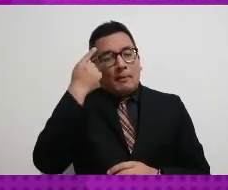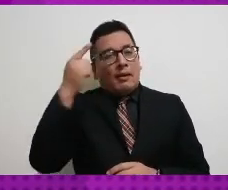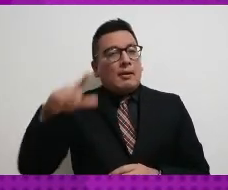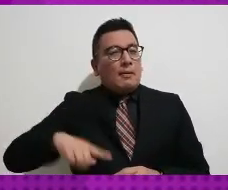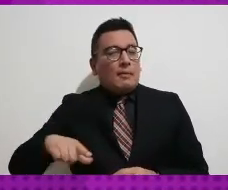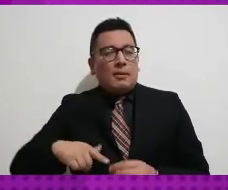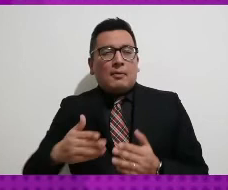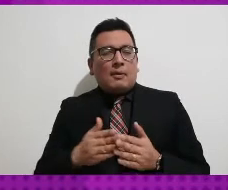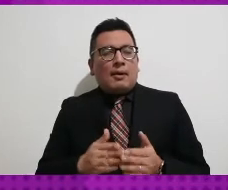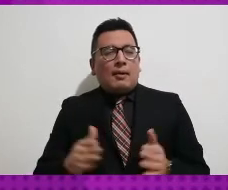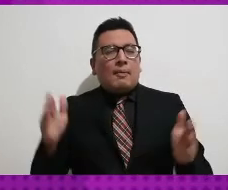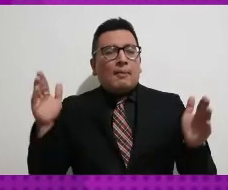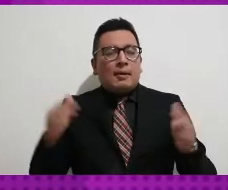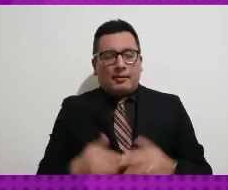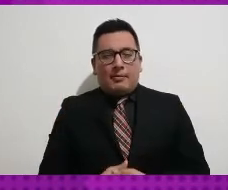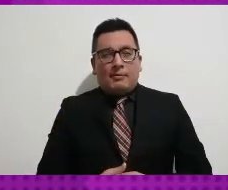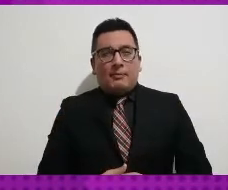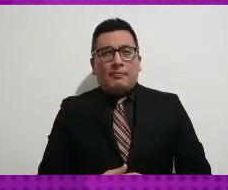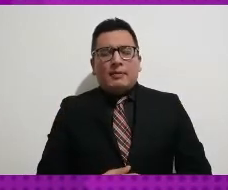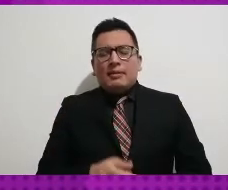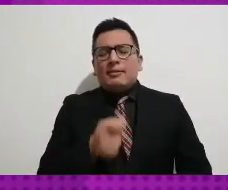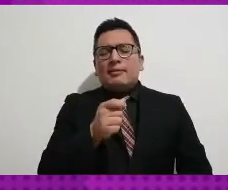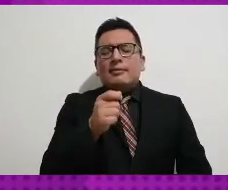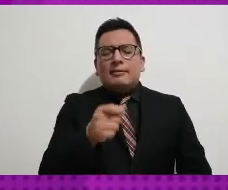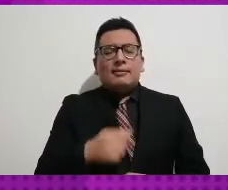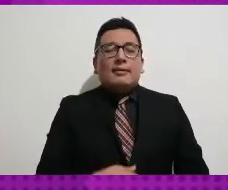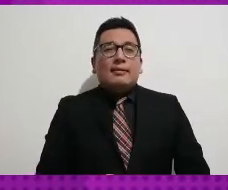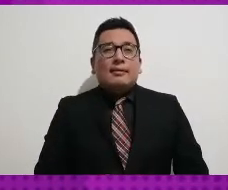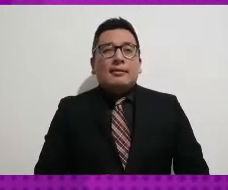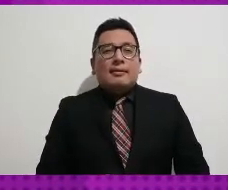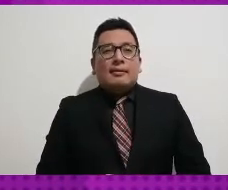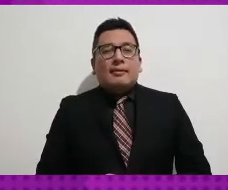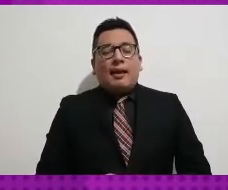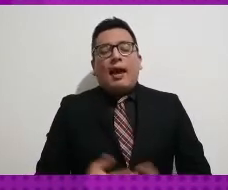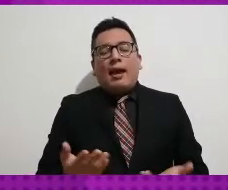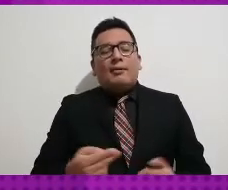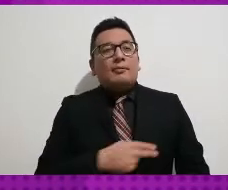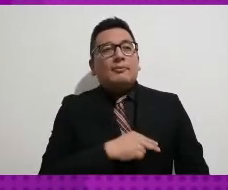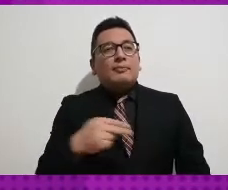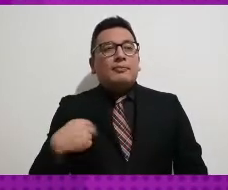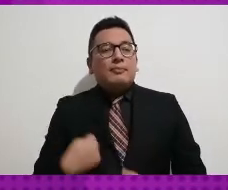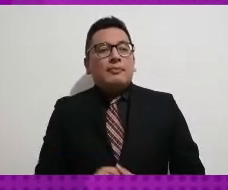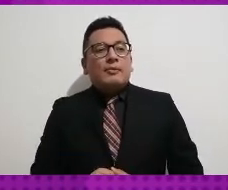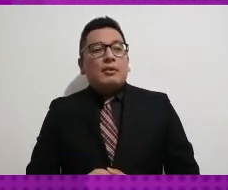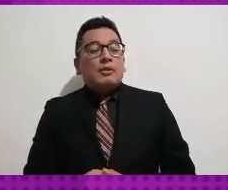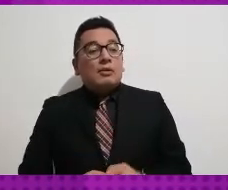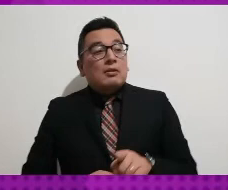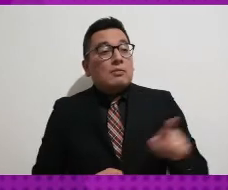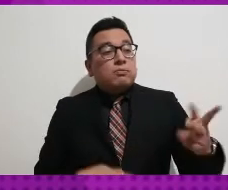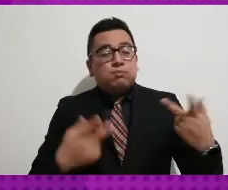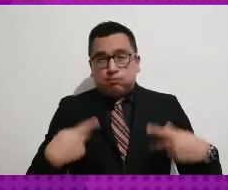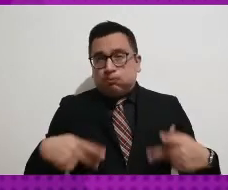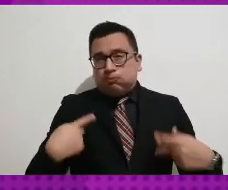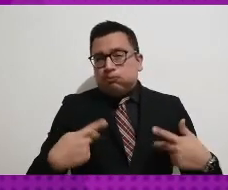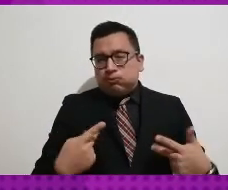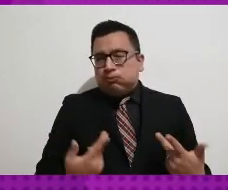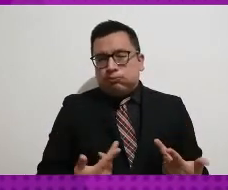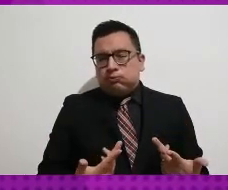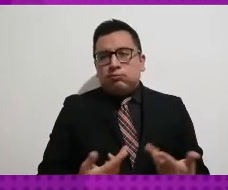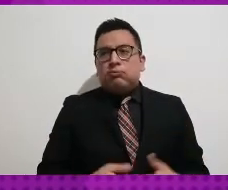importante nosotros consideramos es que en estos ejercicios de gobierno abierto haya la vinculación entre sociedad,